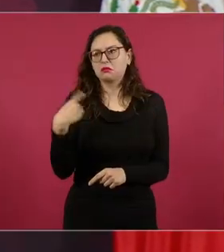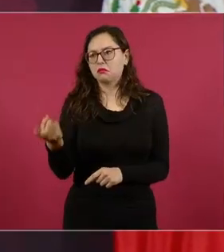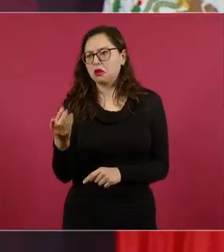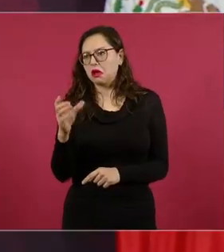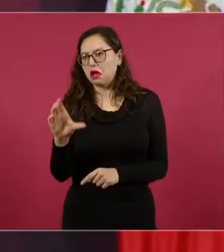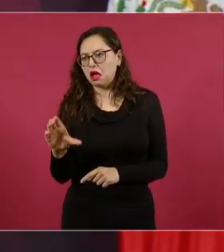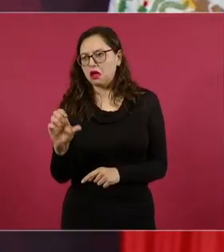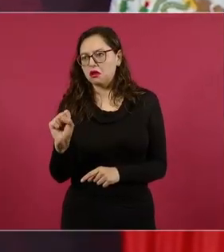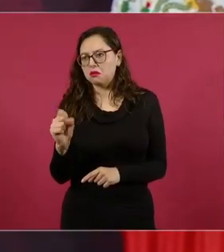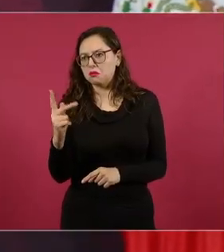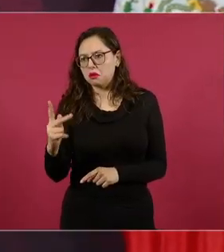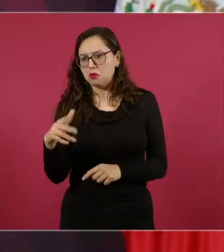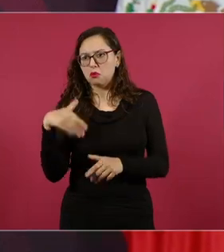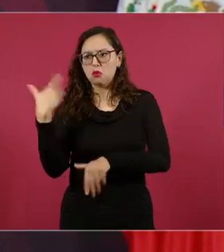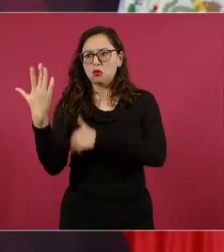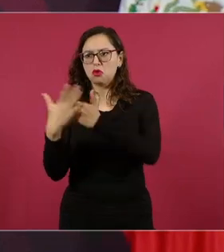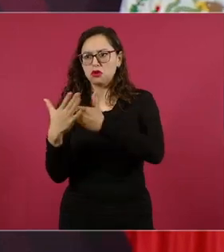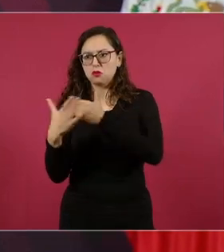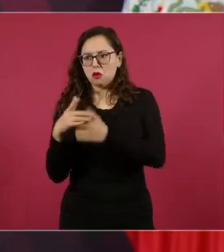transformación,